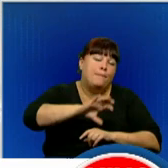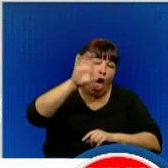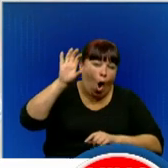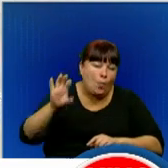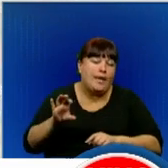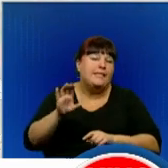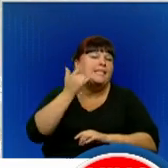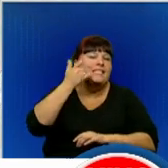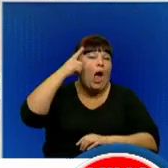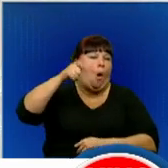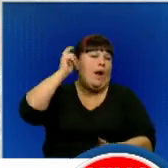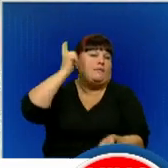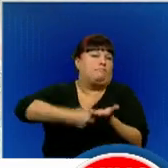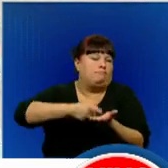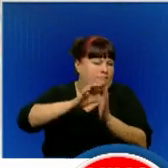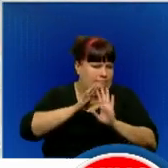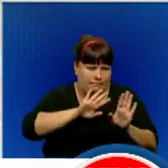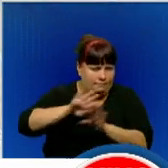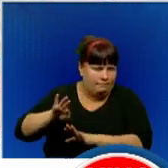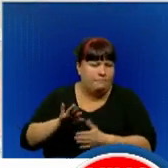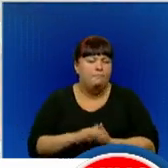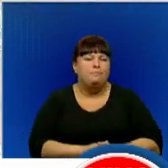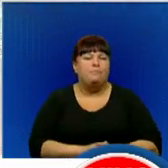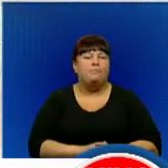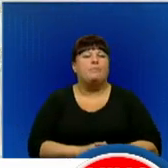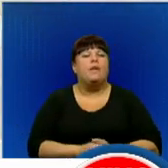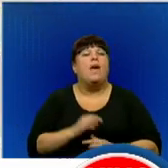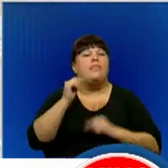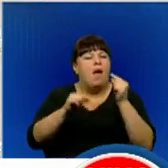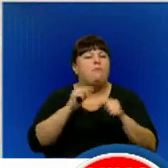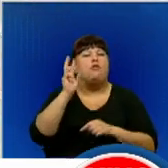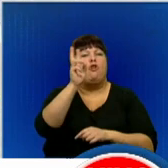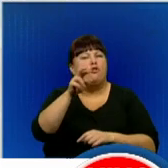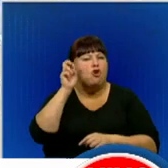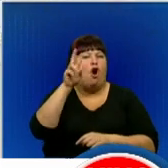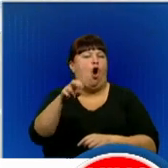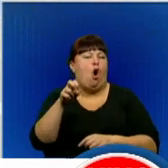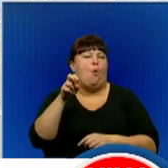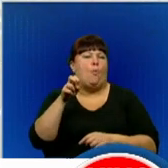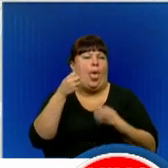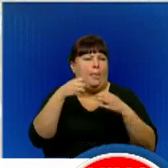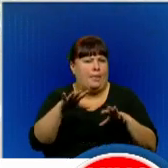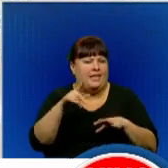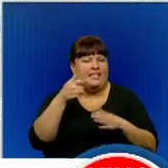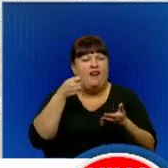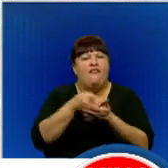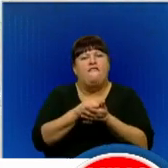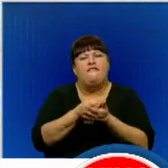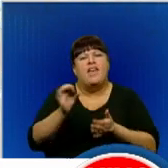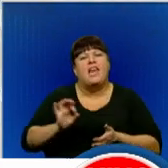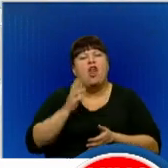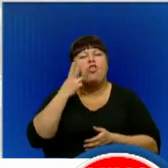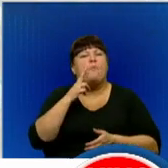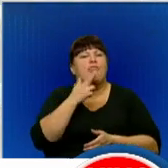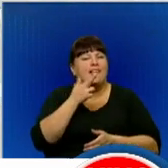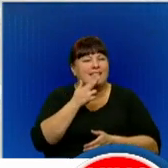sentencia firme que empezaron a cobrar los primeros a fines del 2017